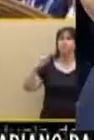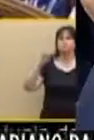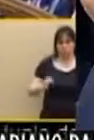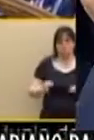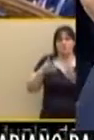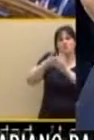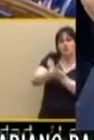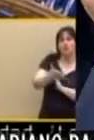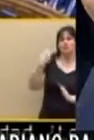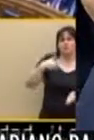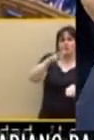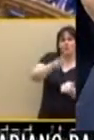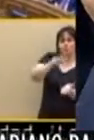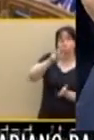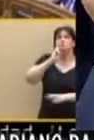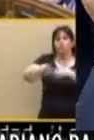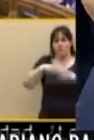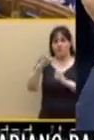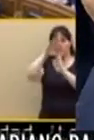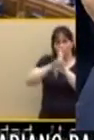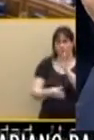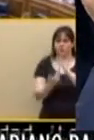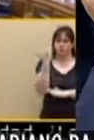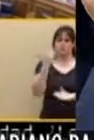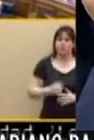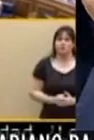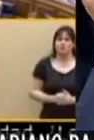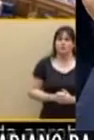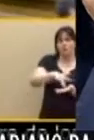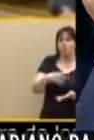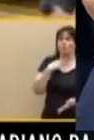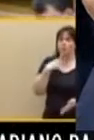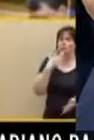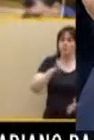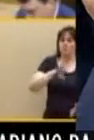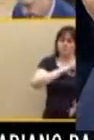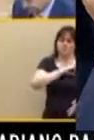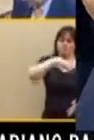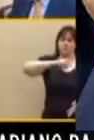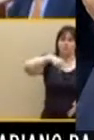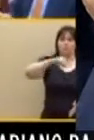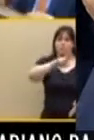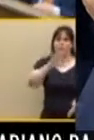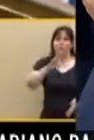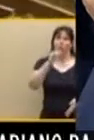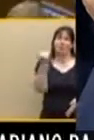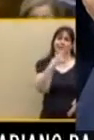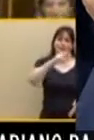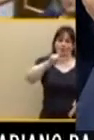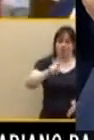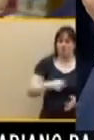pene o sea va a haber menos votos no contra la moción que votos y